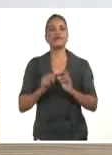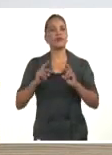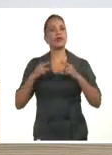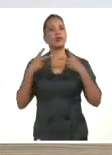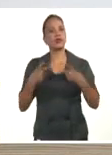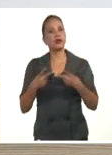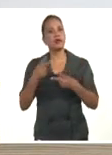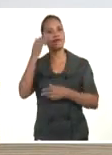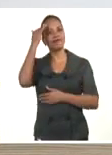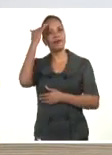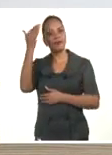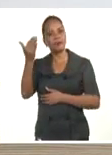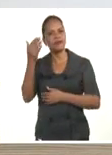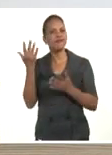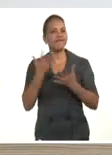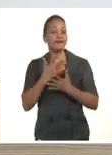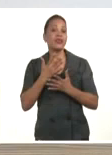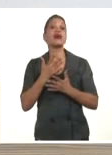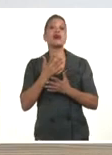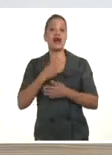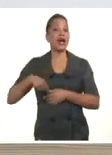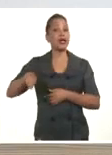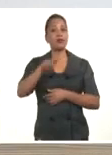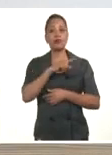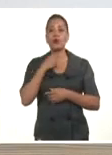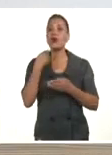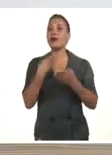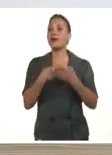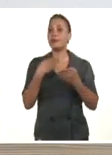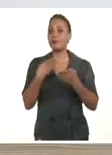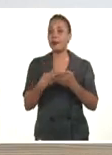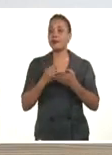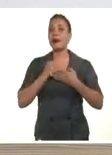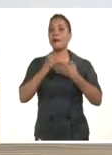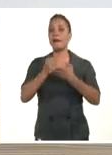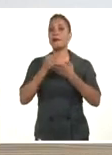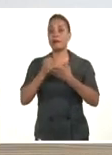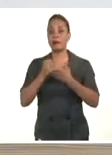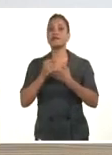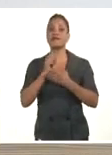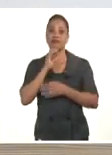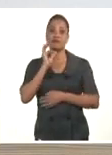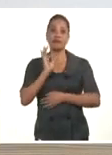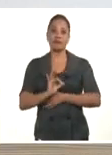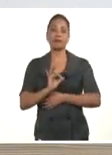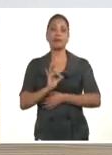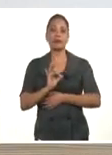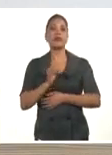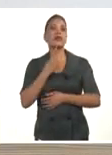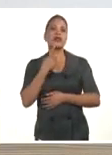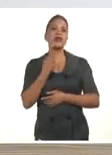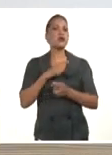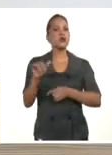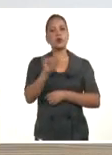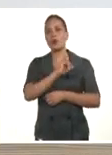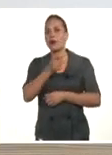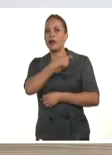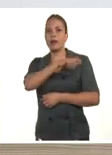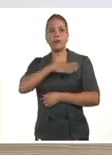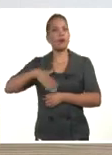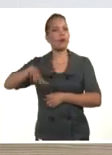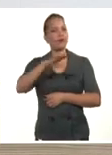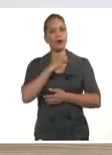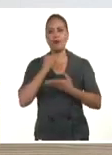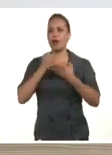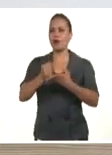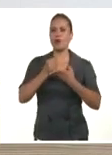Reiteramos el agradecimiento a todos los organismos y organizaciones, también al pueblo en general,